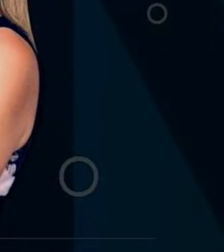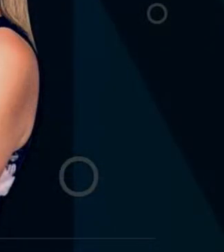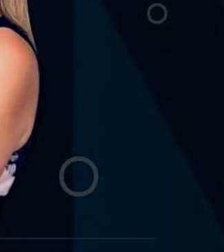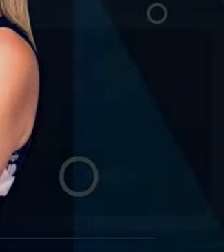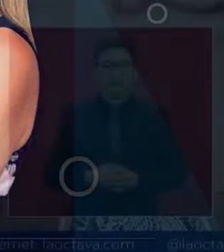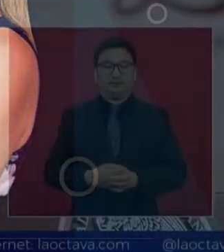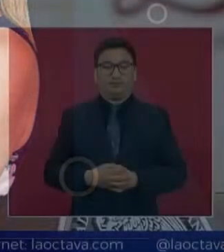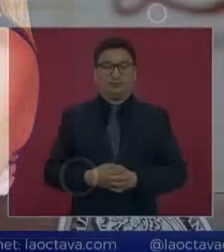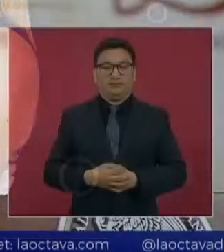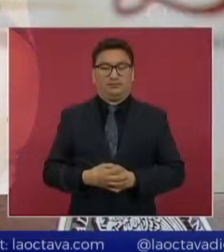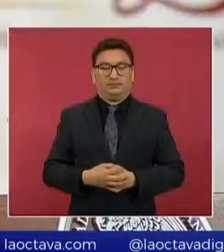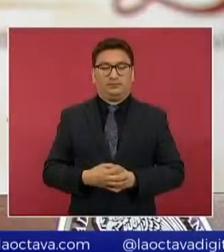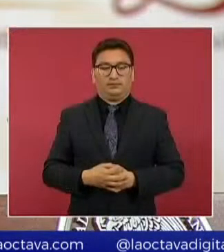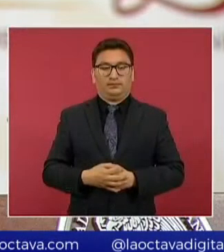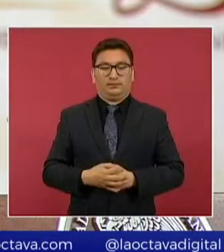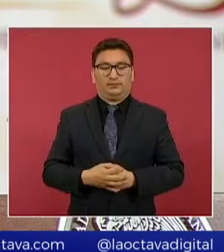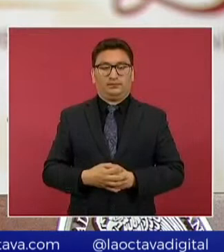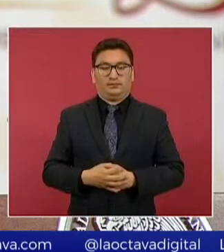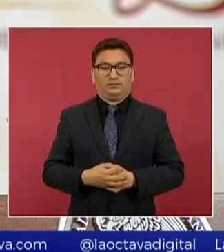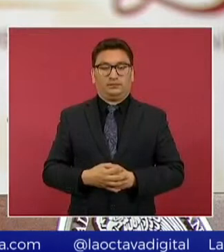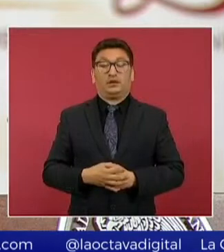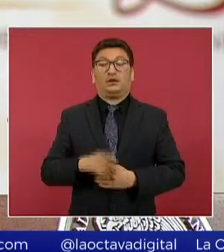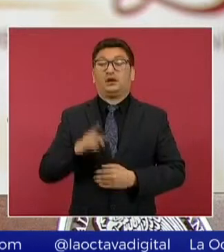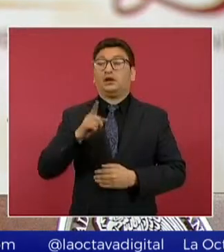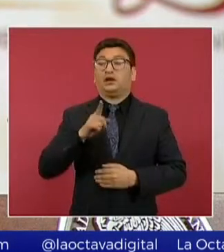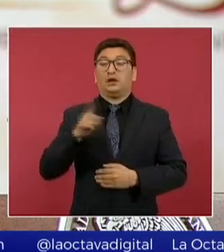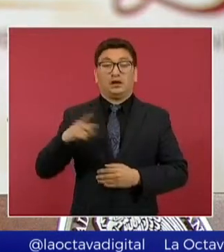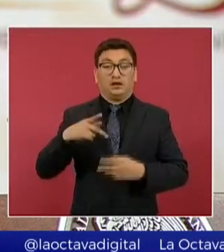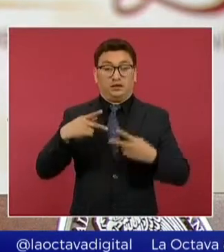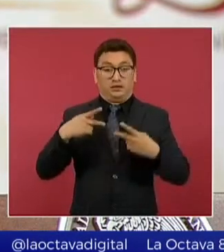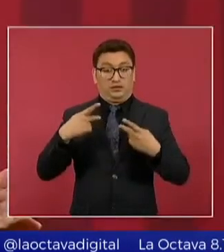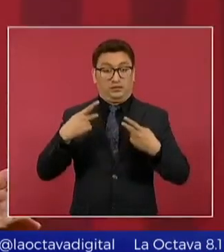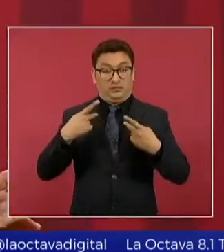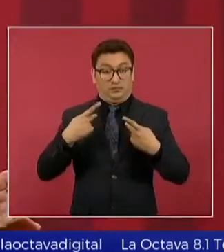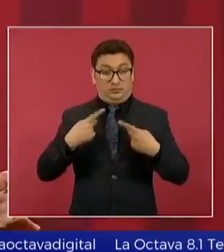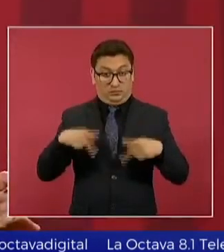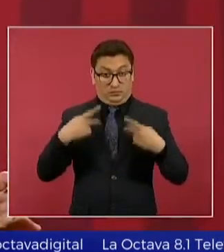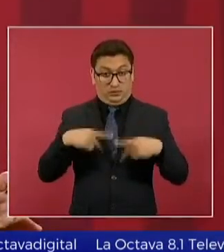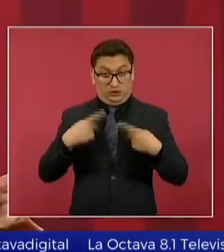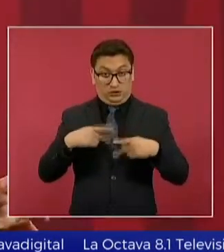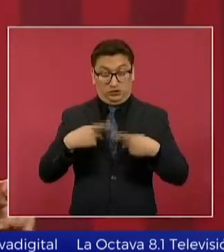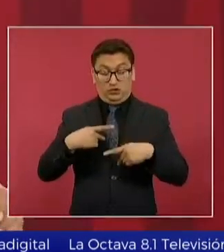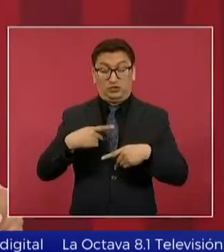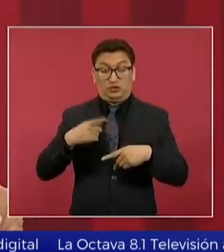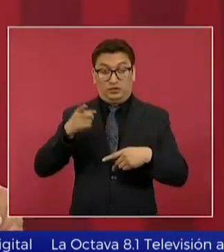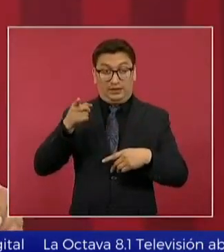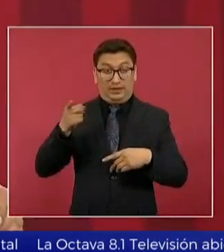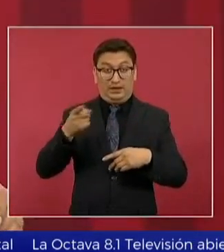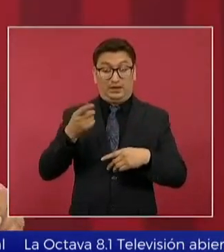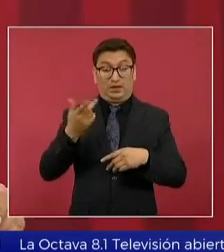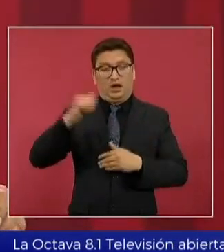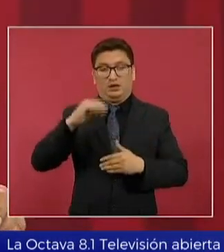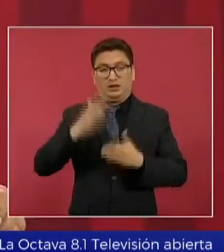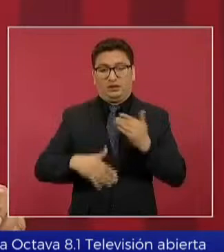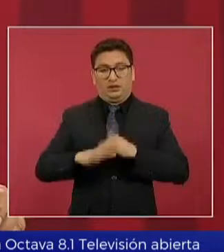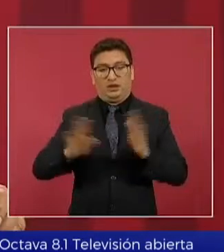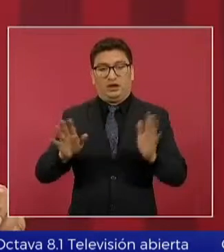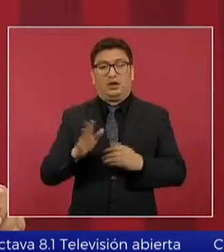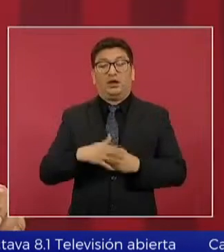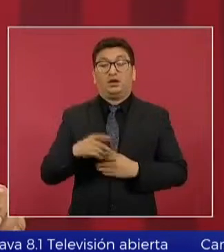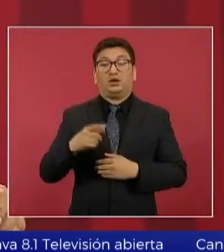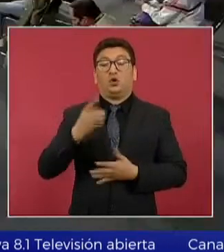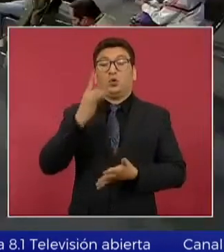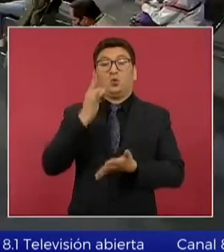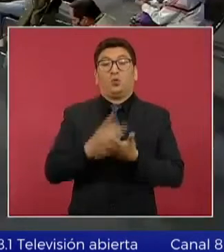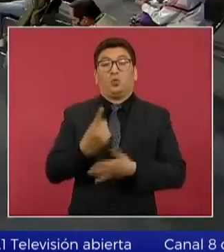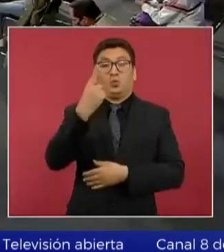Que afortunadamente ya están dados de alta, ya les dieron de alta a todos los heridos, que solo queda